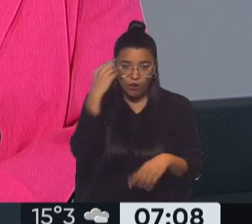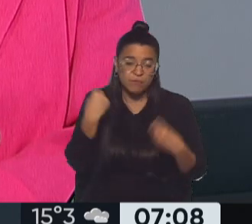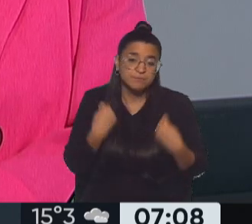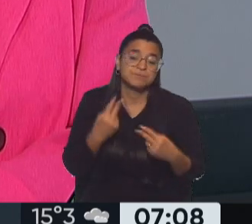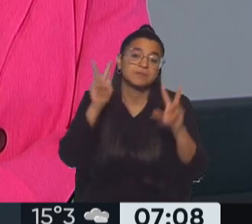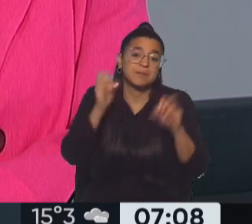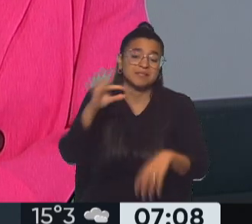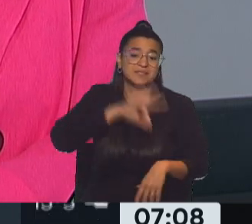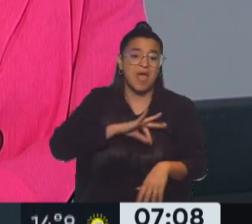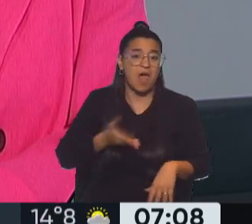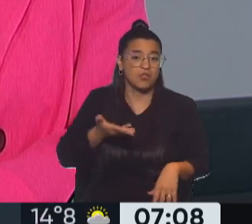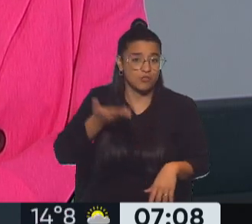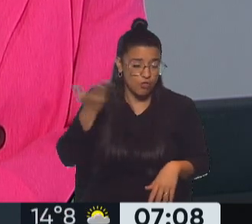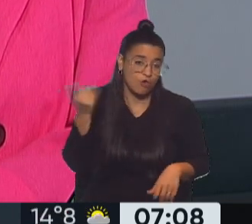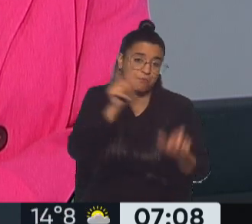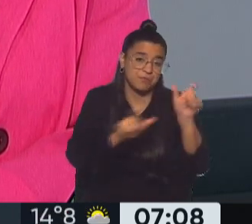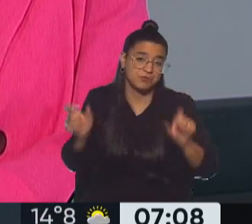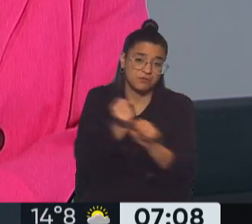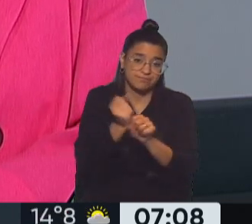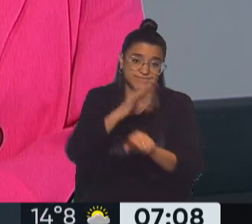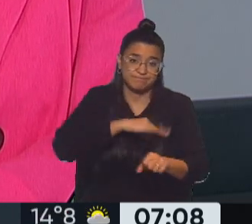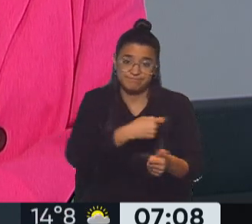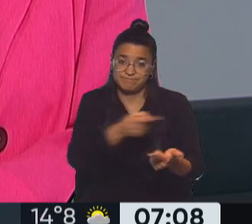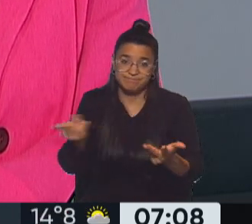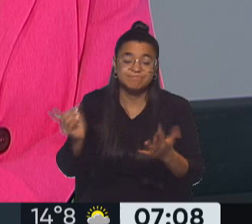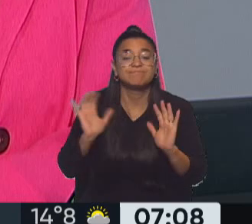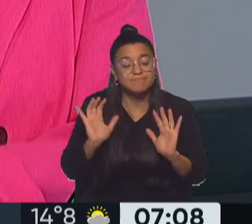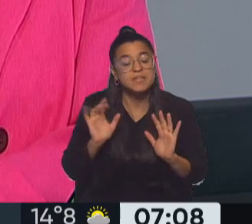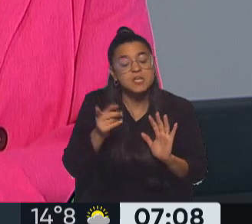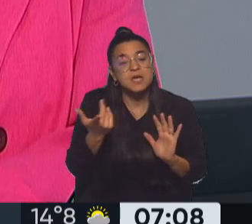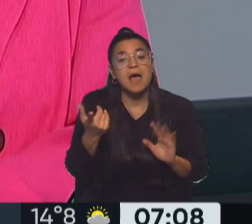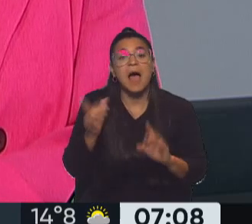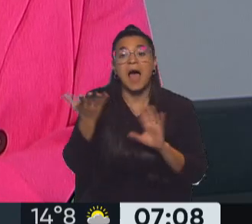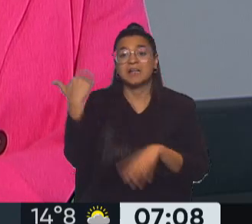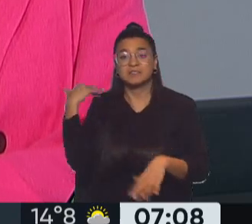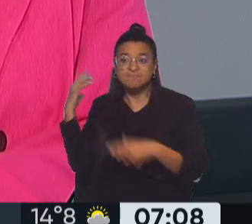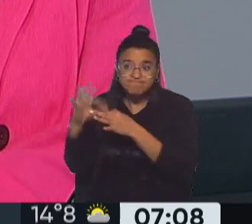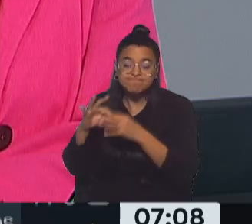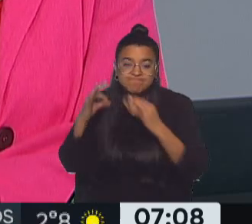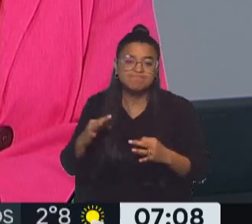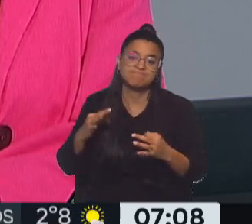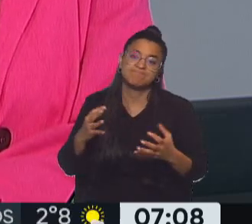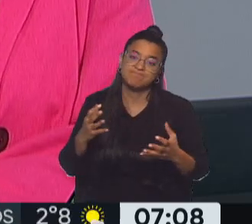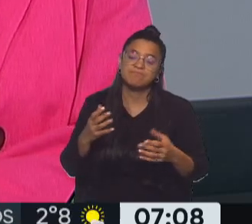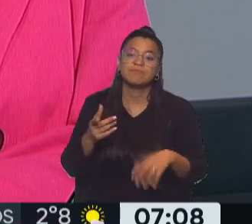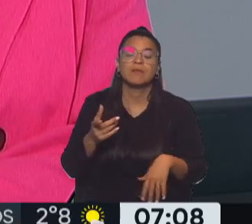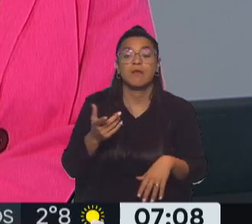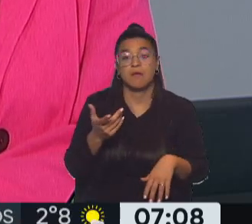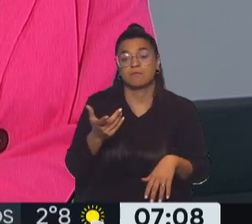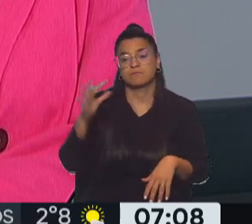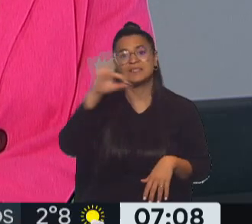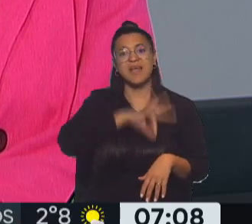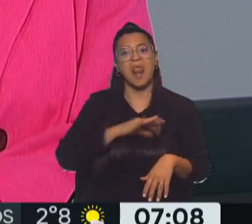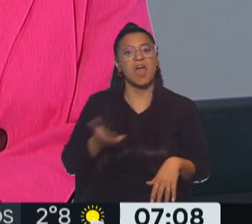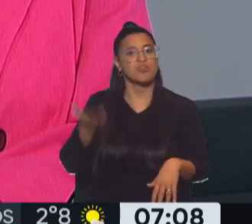precisamente la recuperación del ingreso de las y de los trabajadores. Y en este sentido, bueno, ayer el énfasis puesto, claro, en la recuperación